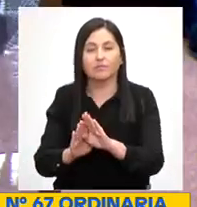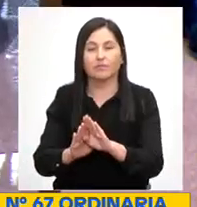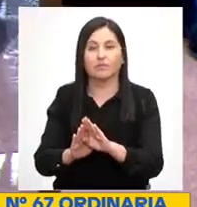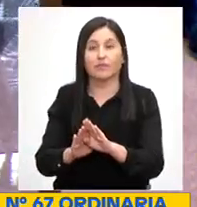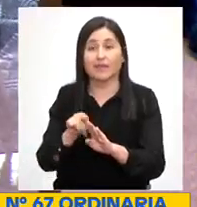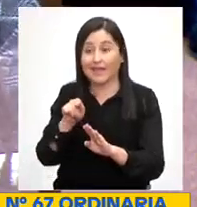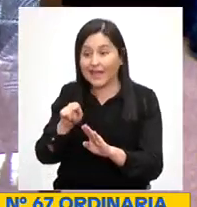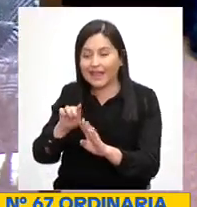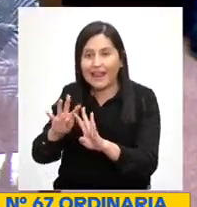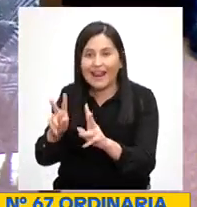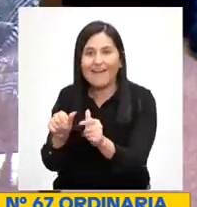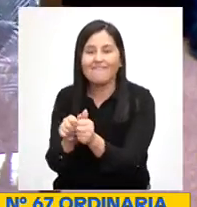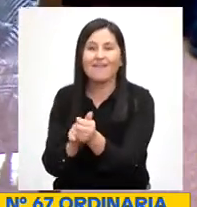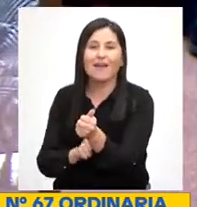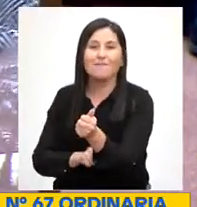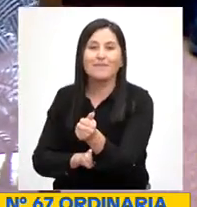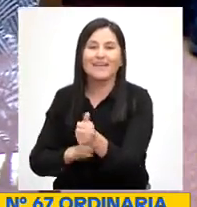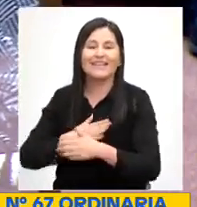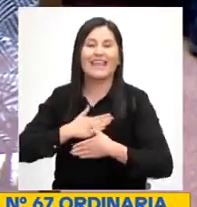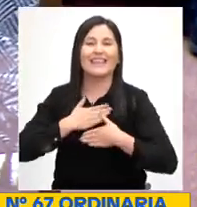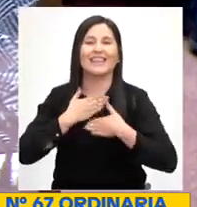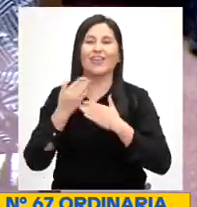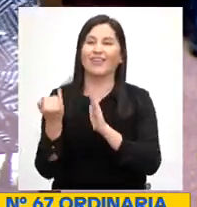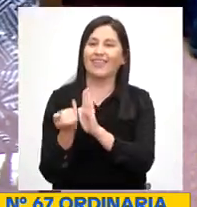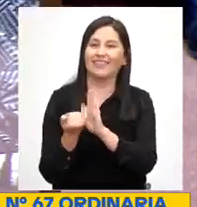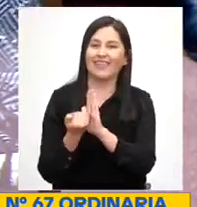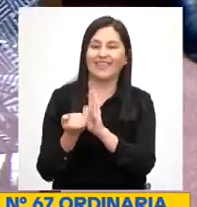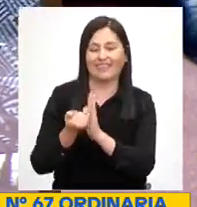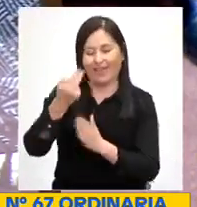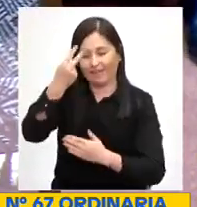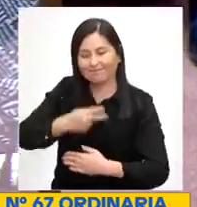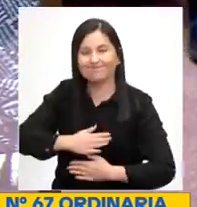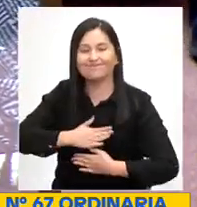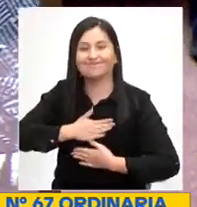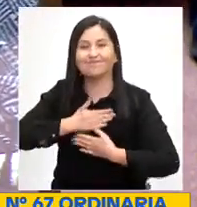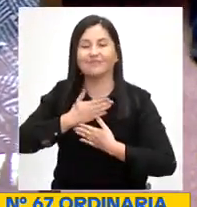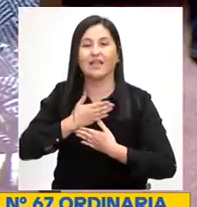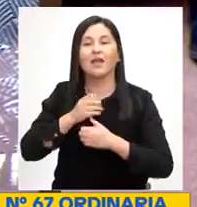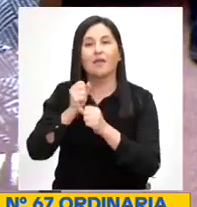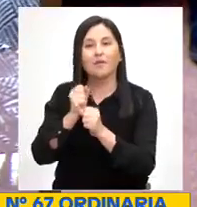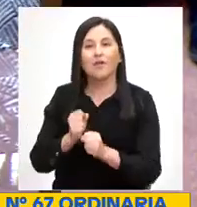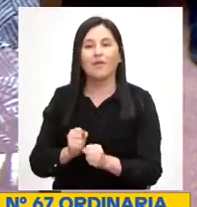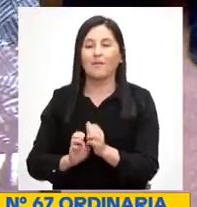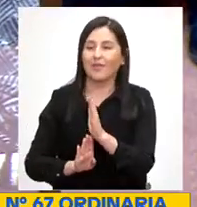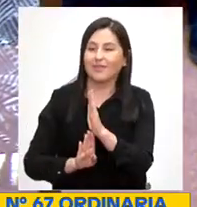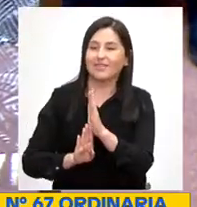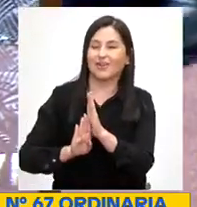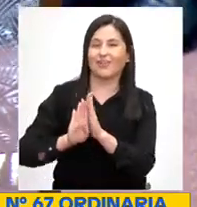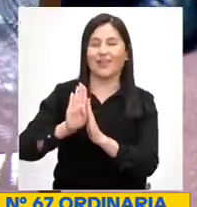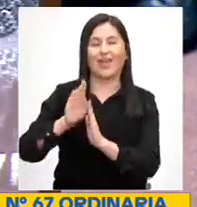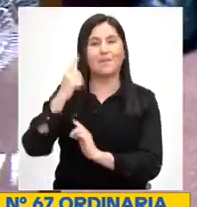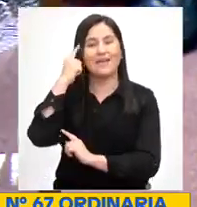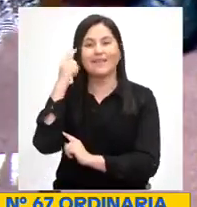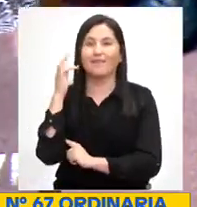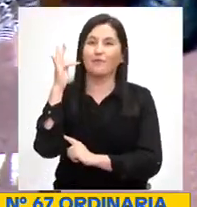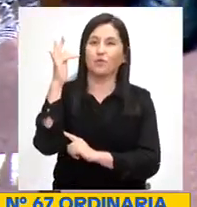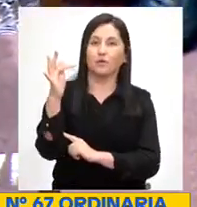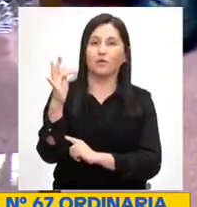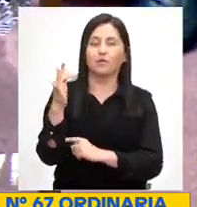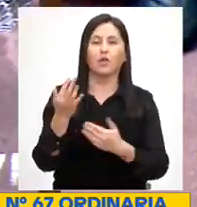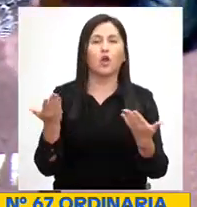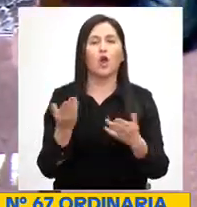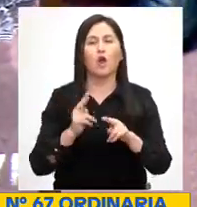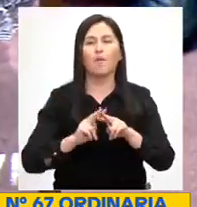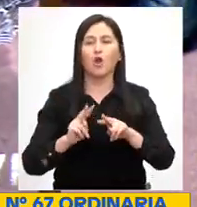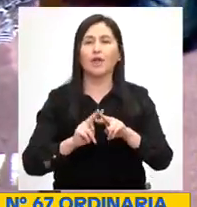en las familias el sentido de identidad de pertenencia donde logramos proyectarnos desarrollarnos Bueno cómo lo hacemos compatible